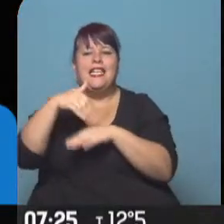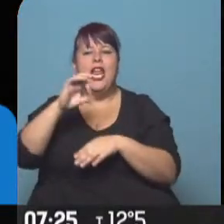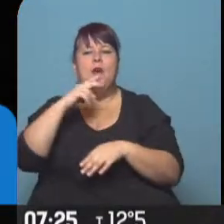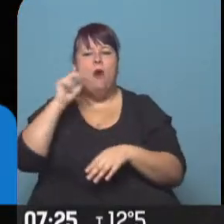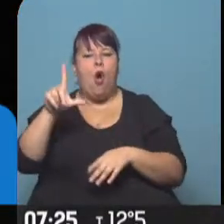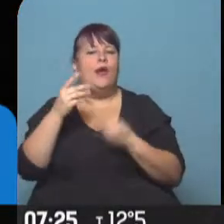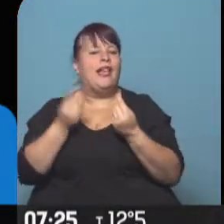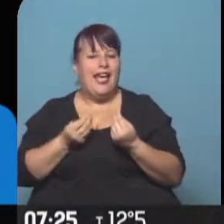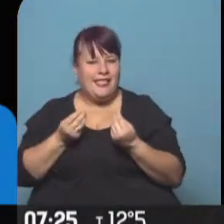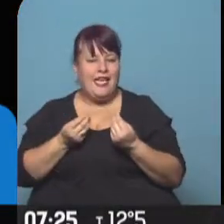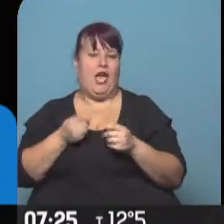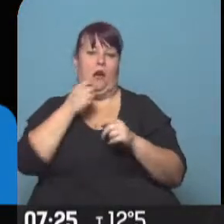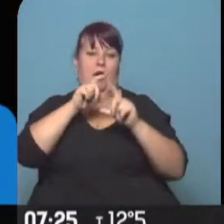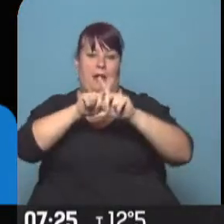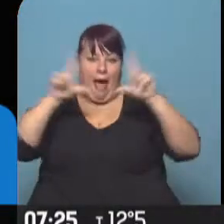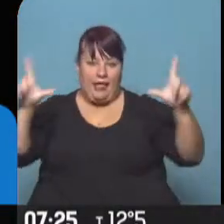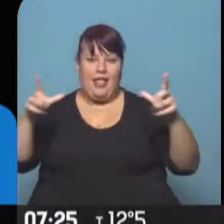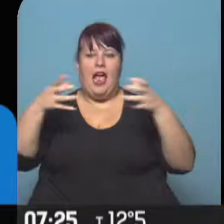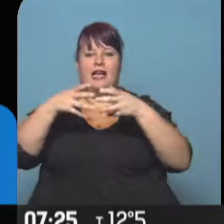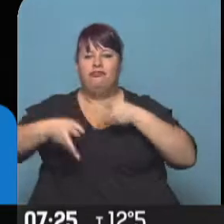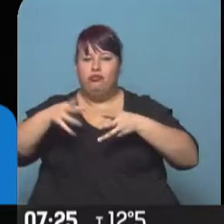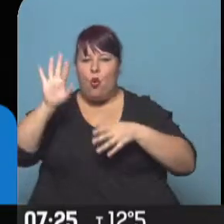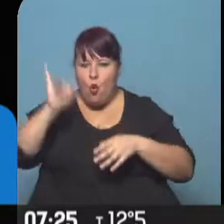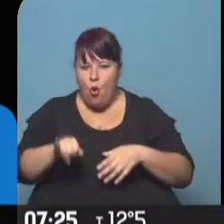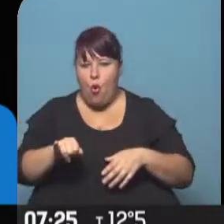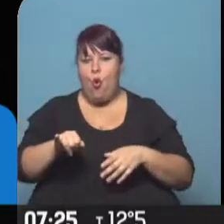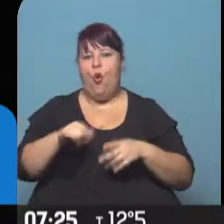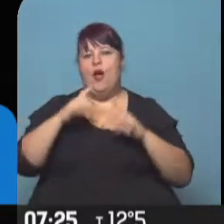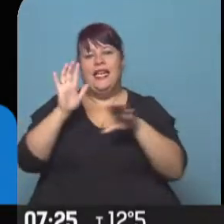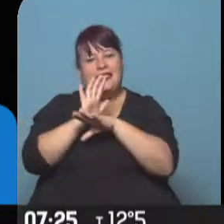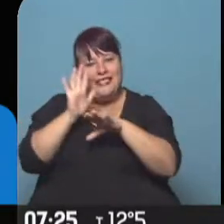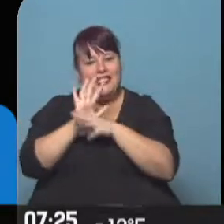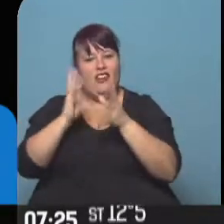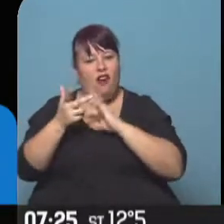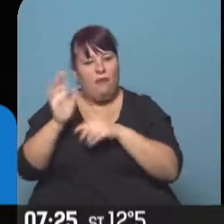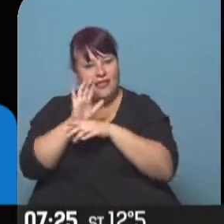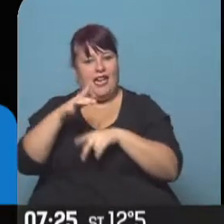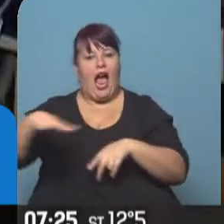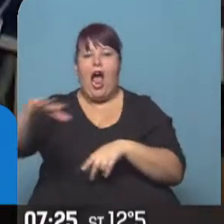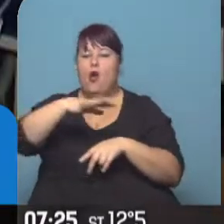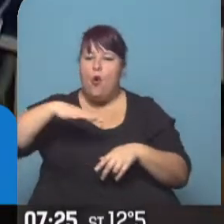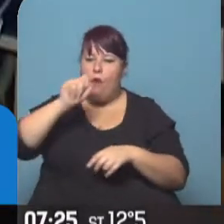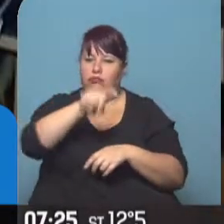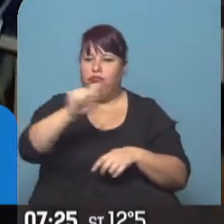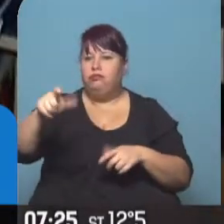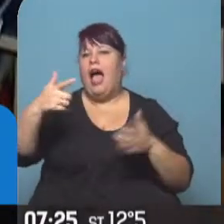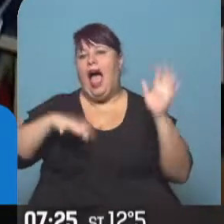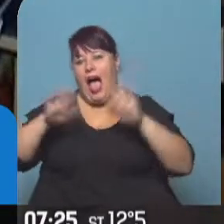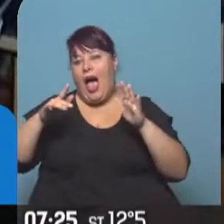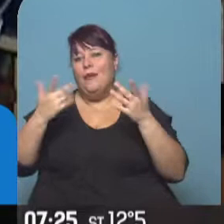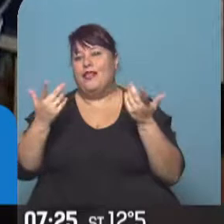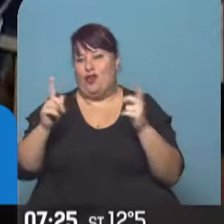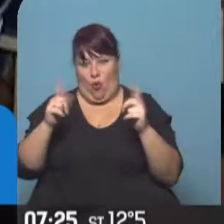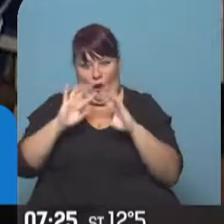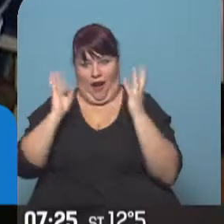que es llevar una pantalla, grupo electrógeno y el cine, esa magia del cine, a las localidades en donde a veces